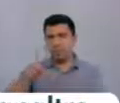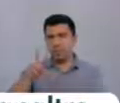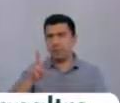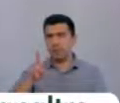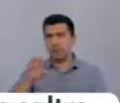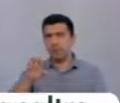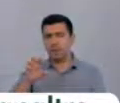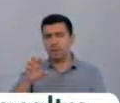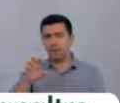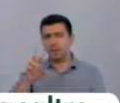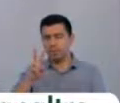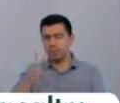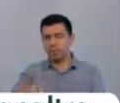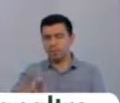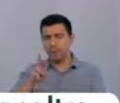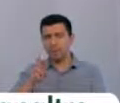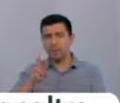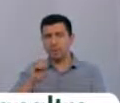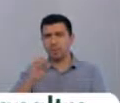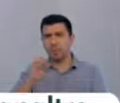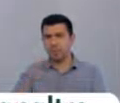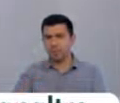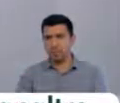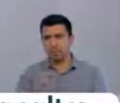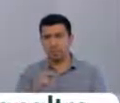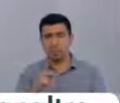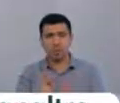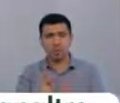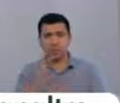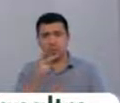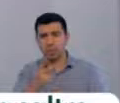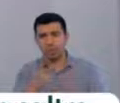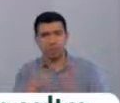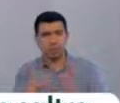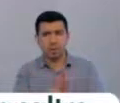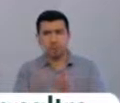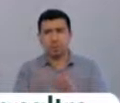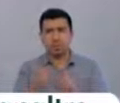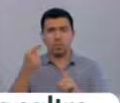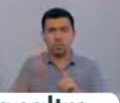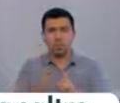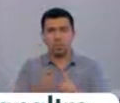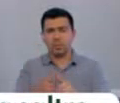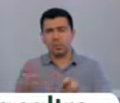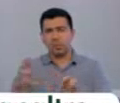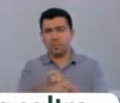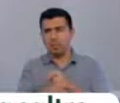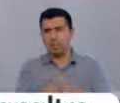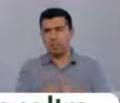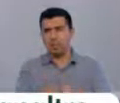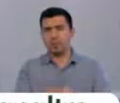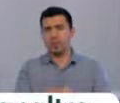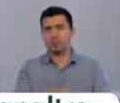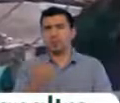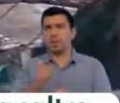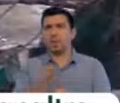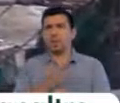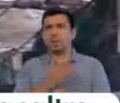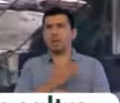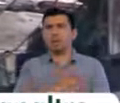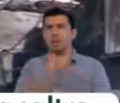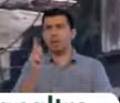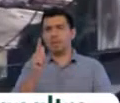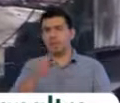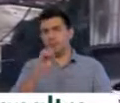se le dijo que de acuerdo a ley 232 se le dio un plazo de un mes ya nosotros había mucho requerimiento aproximadamente en el mes de